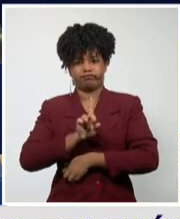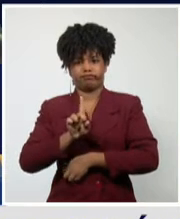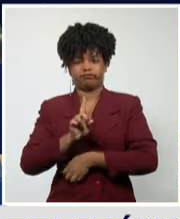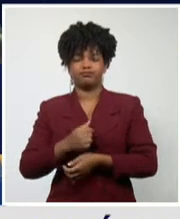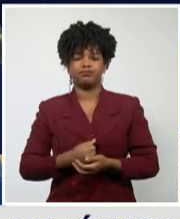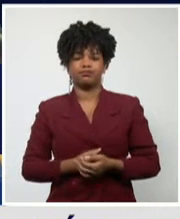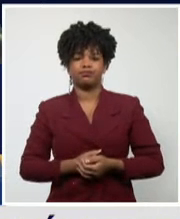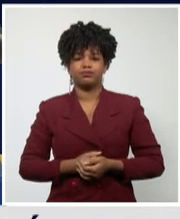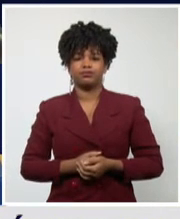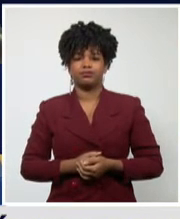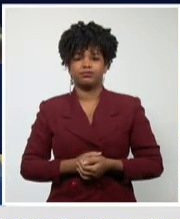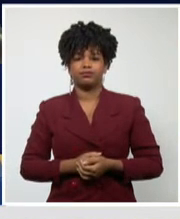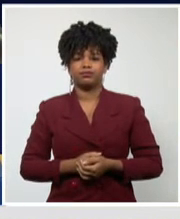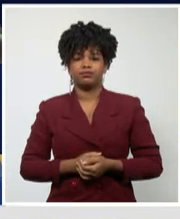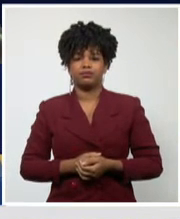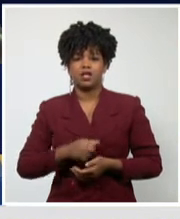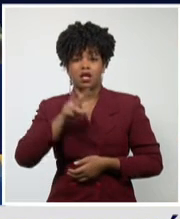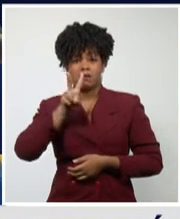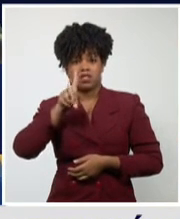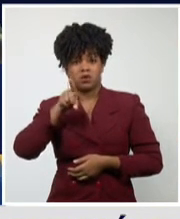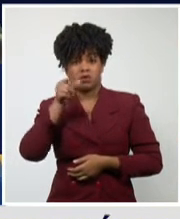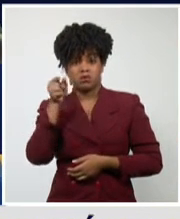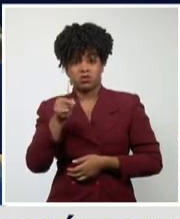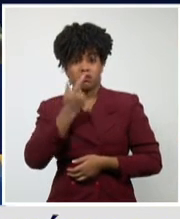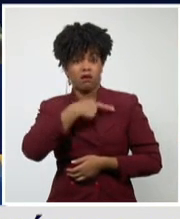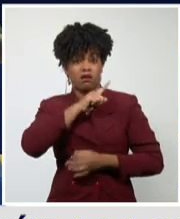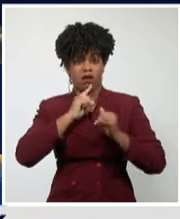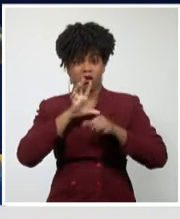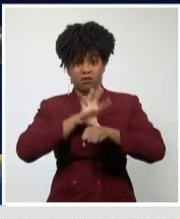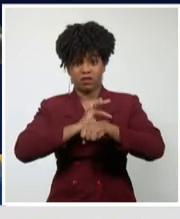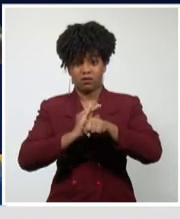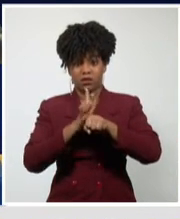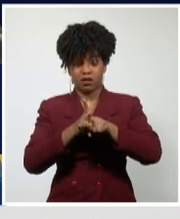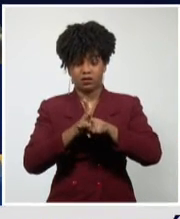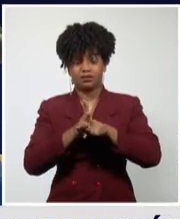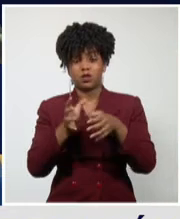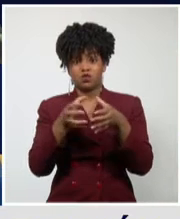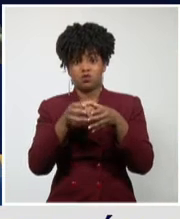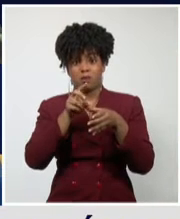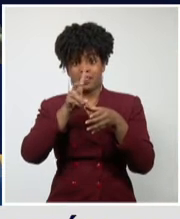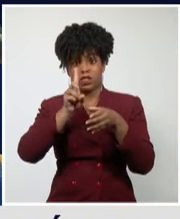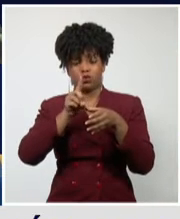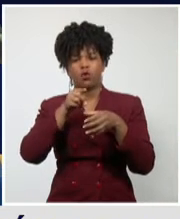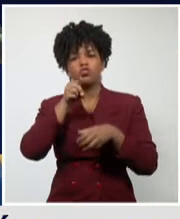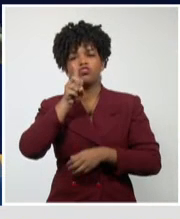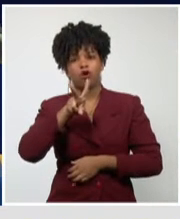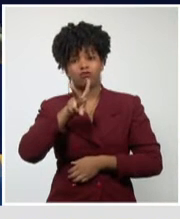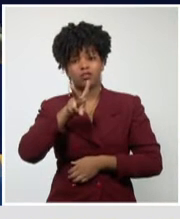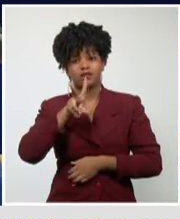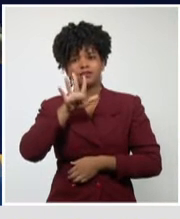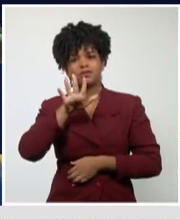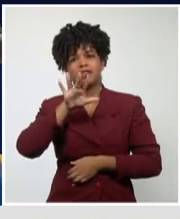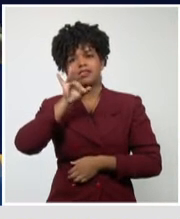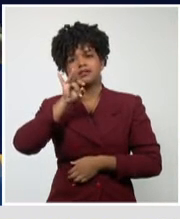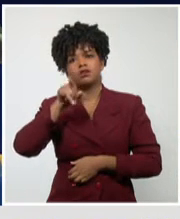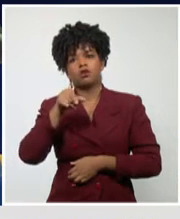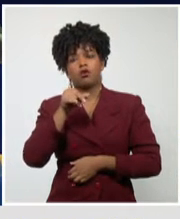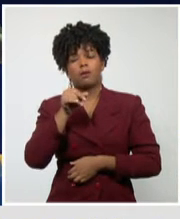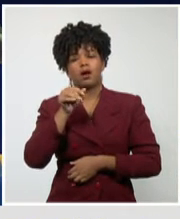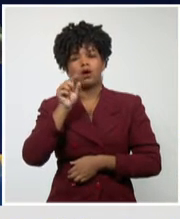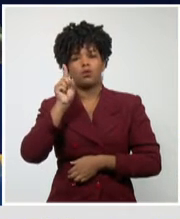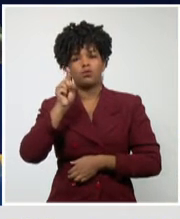los 21 casos diagnosticados ayer, 12, el 57,1%, son del sexo